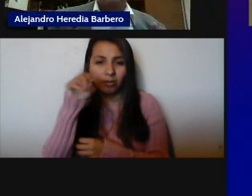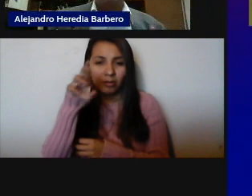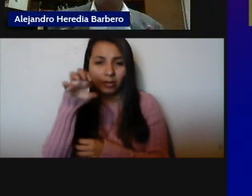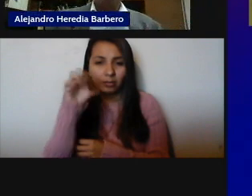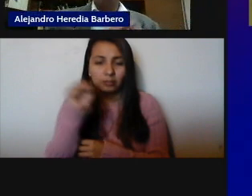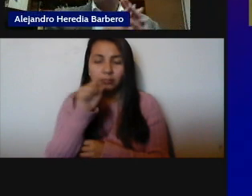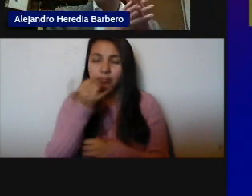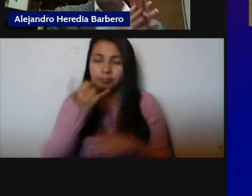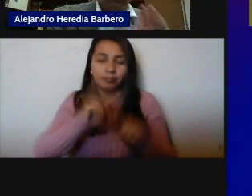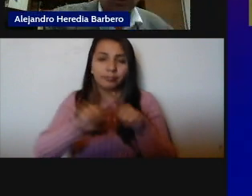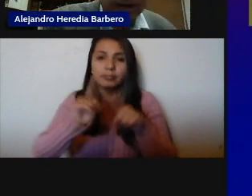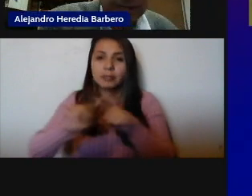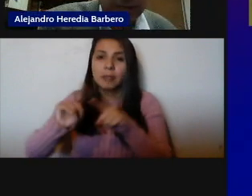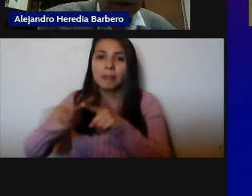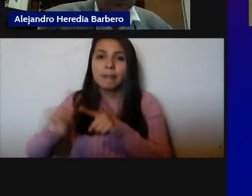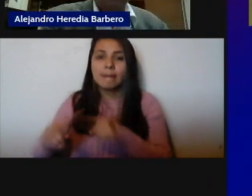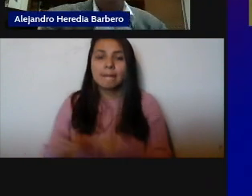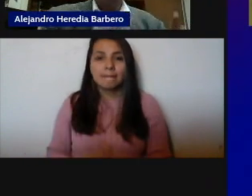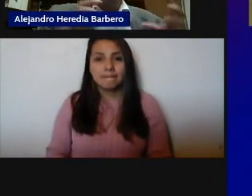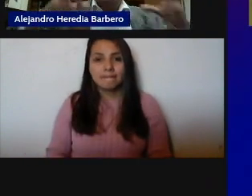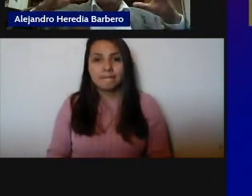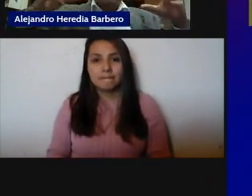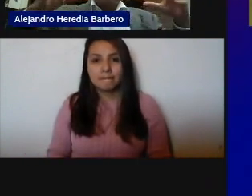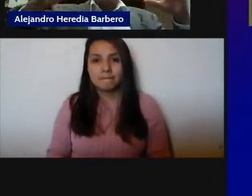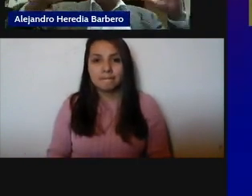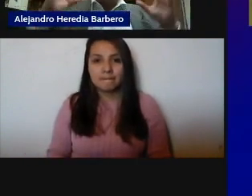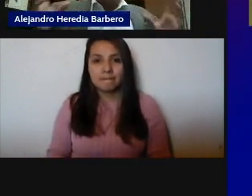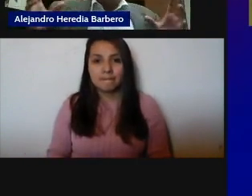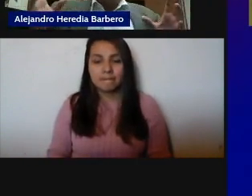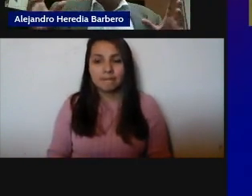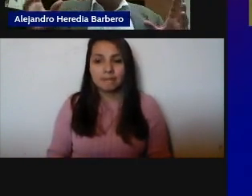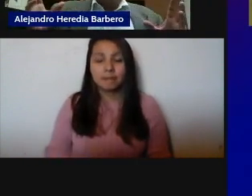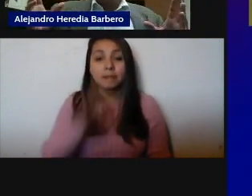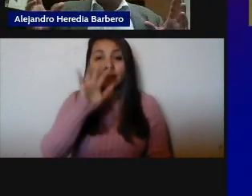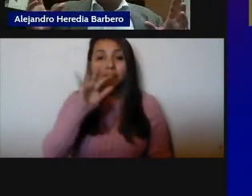lo estamos viendo. Otro ejemplo de esto es,